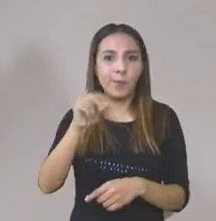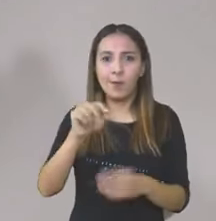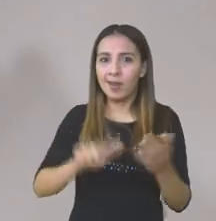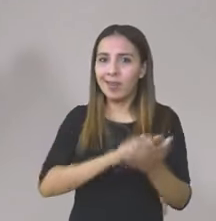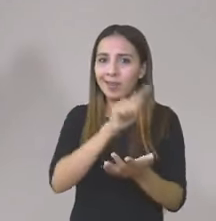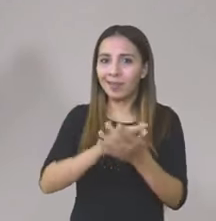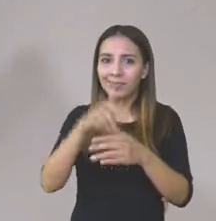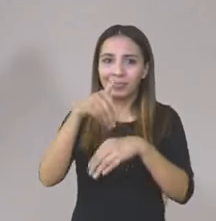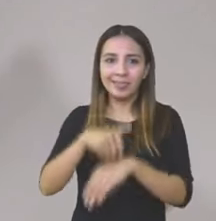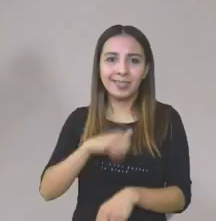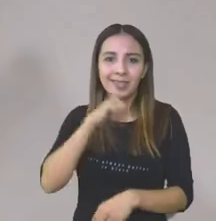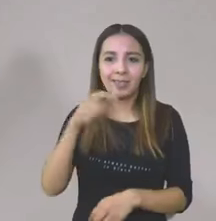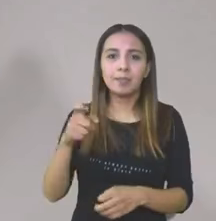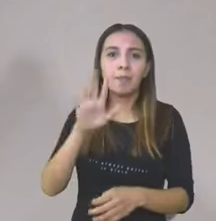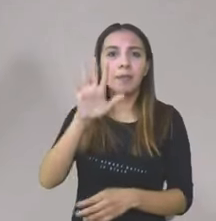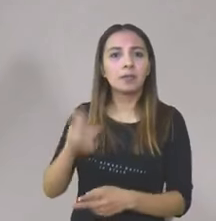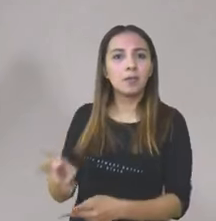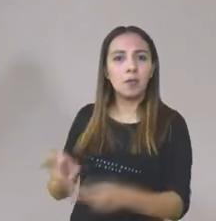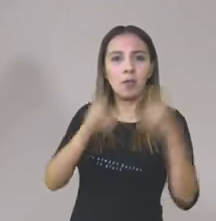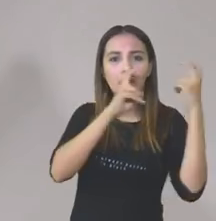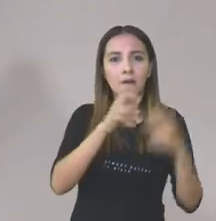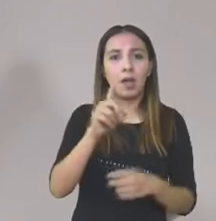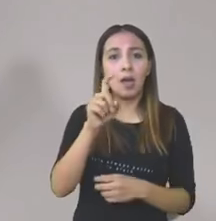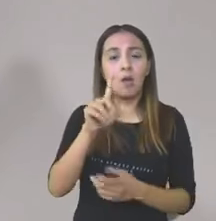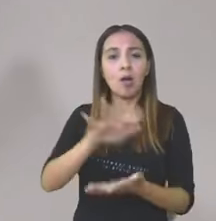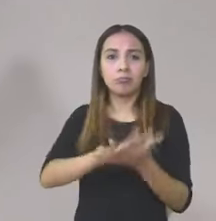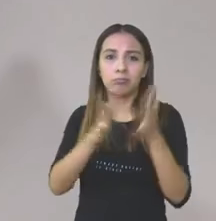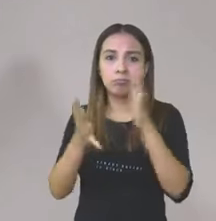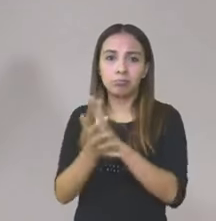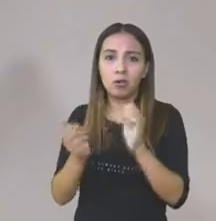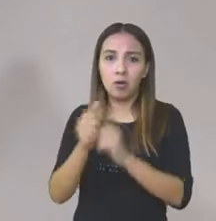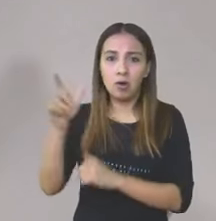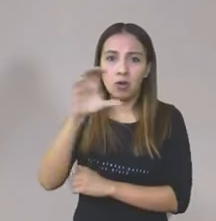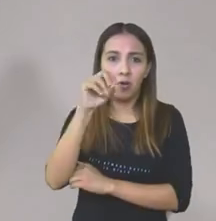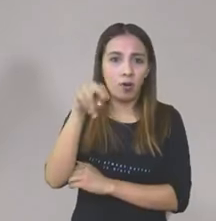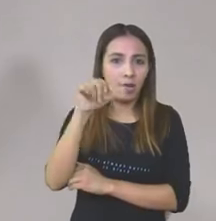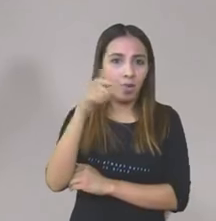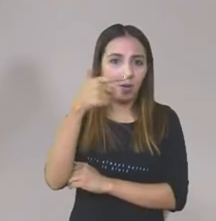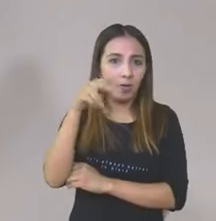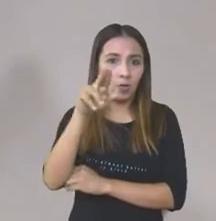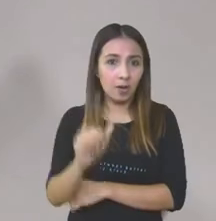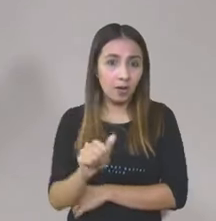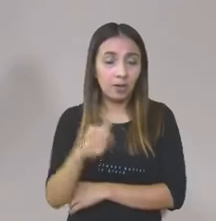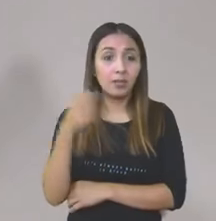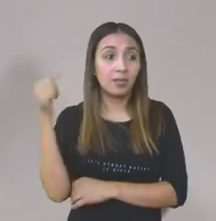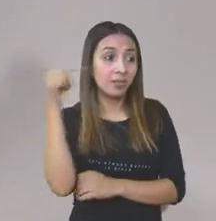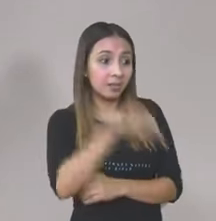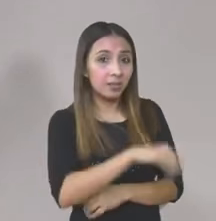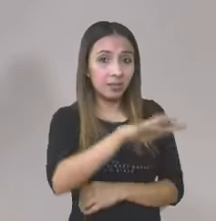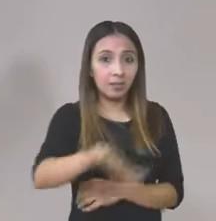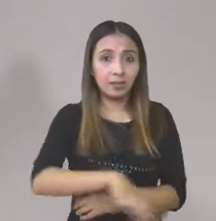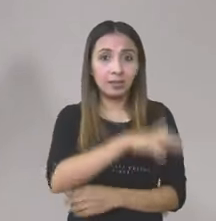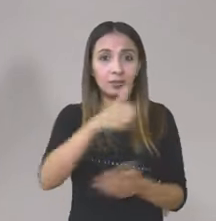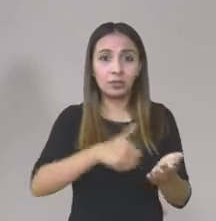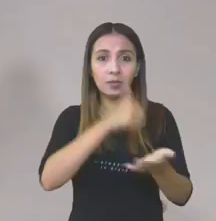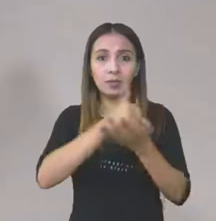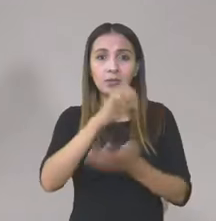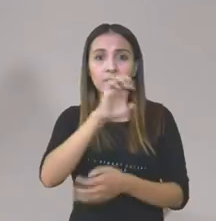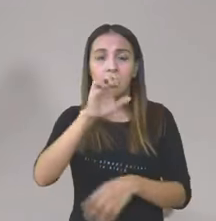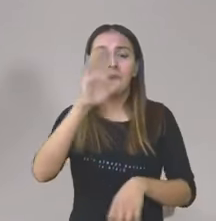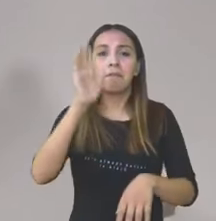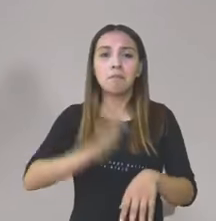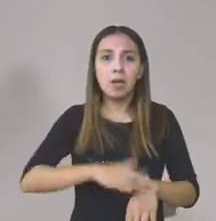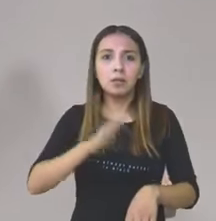agua en complicidad con los funcionarios de Conagua. Mientras en Ensenada cada vez más aumentan las colonias